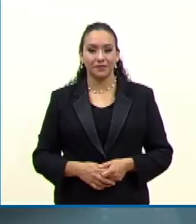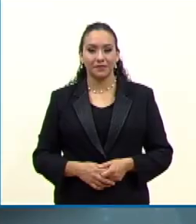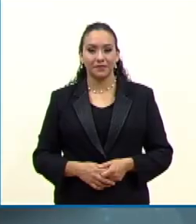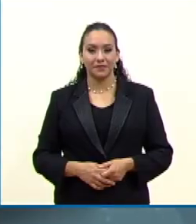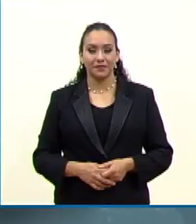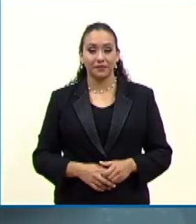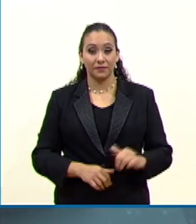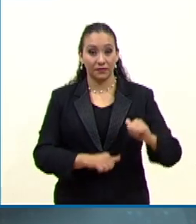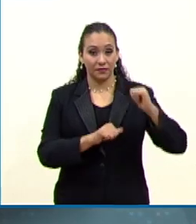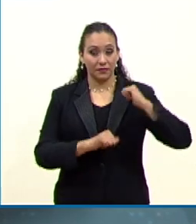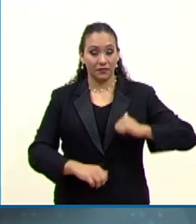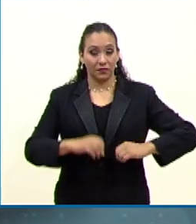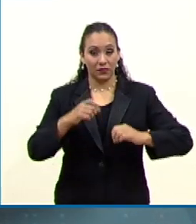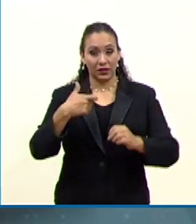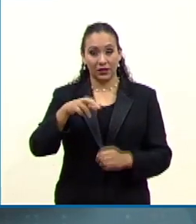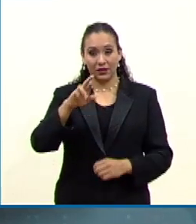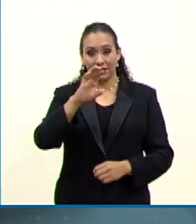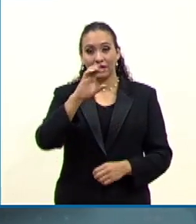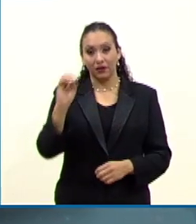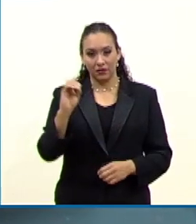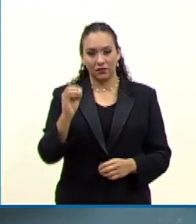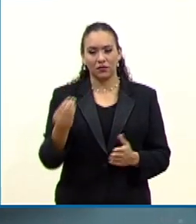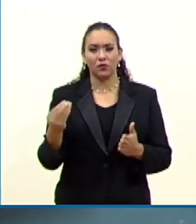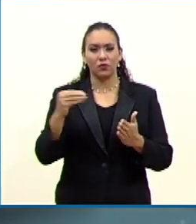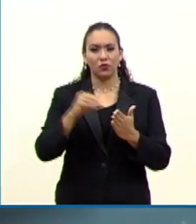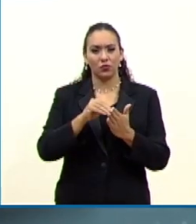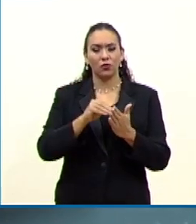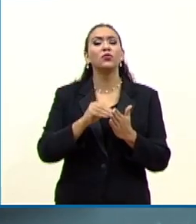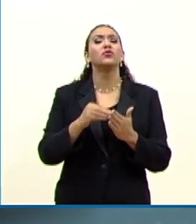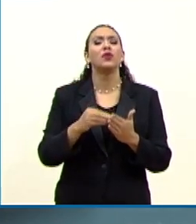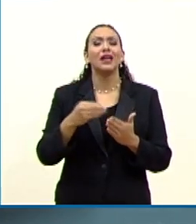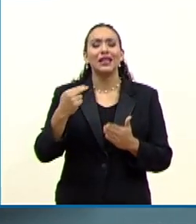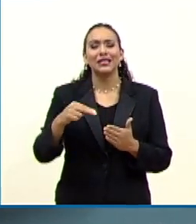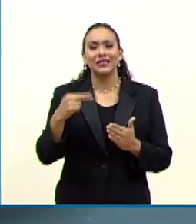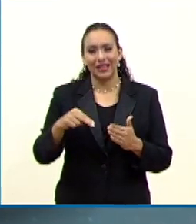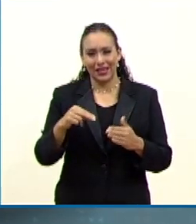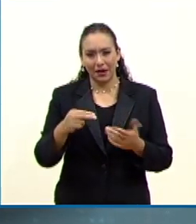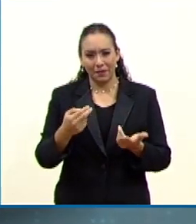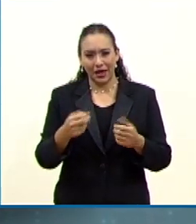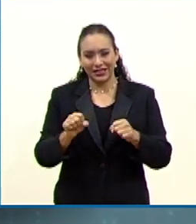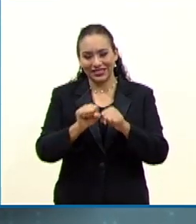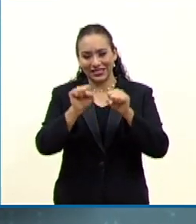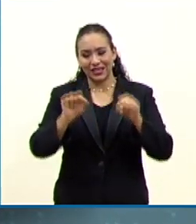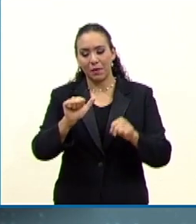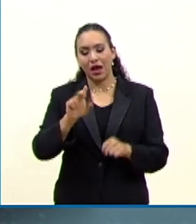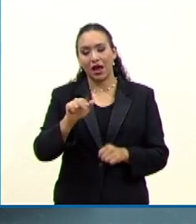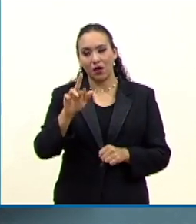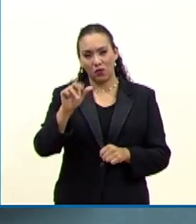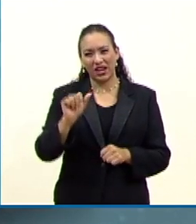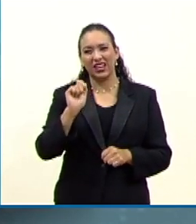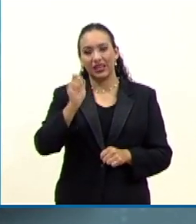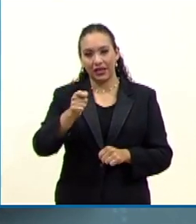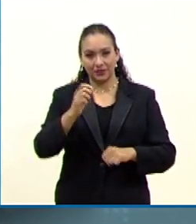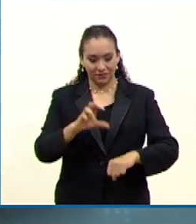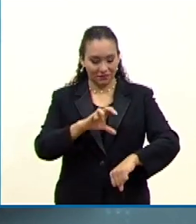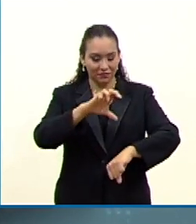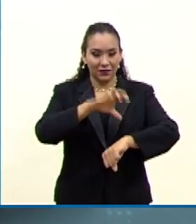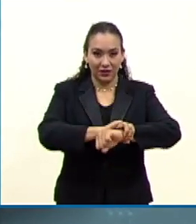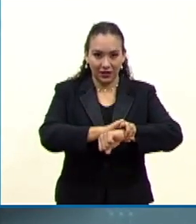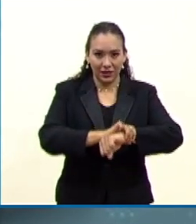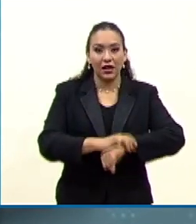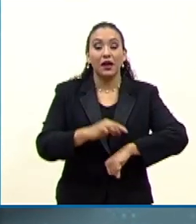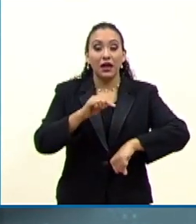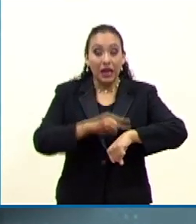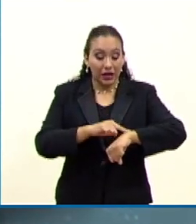El Poder Judicial de Quintana Roo implementó el sistema Aura, un brazalete electrónico impuesto a personas imputadas por violencia de